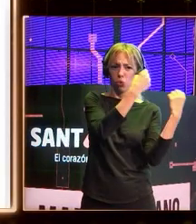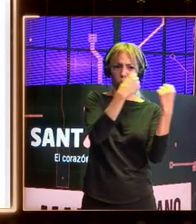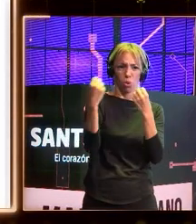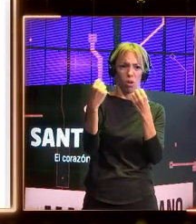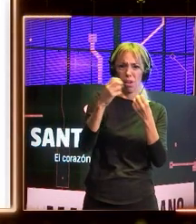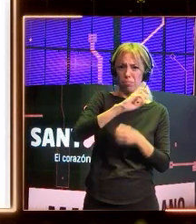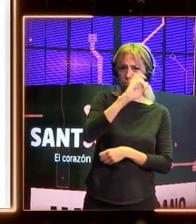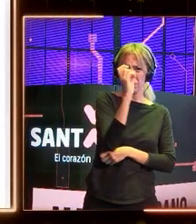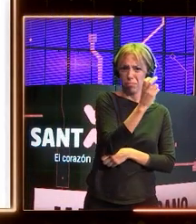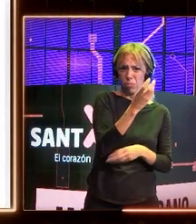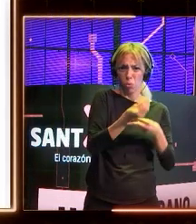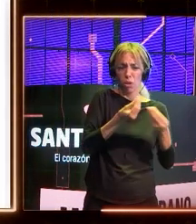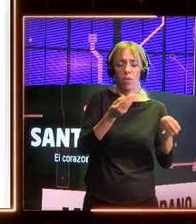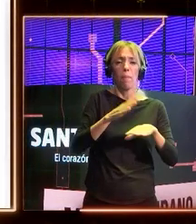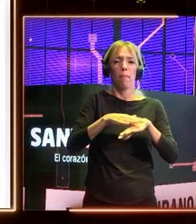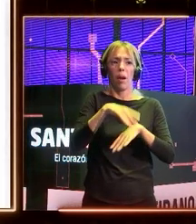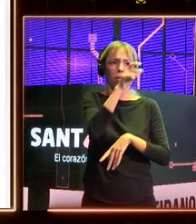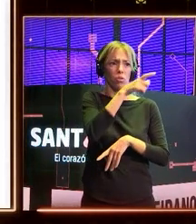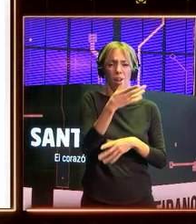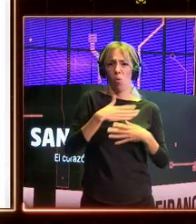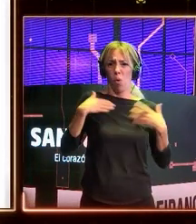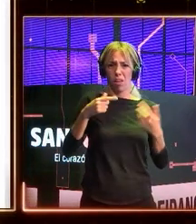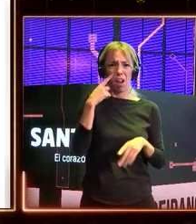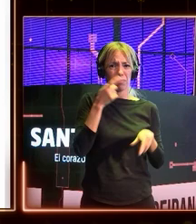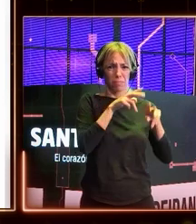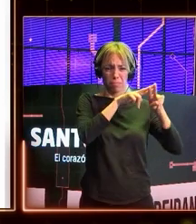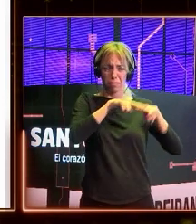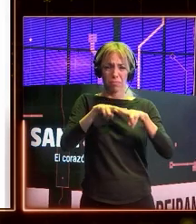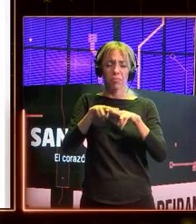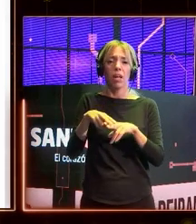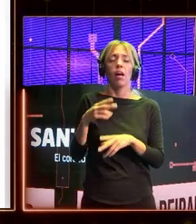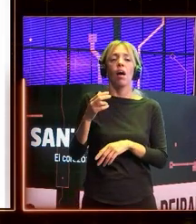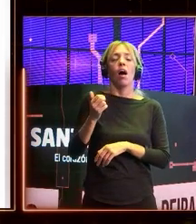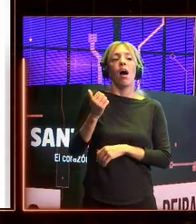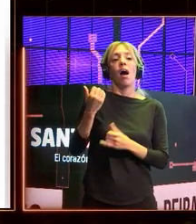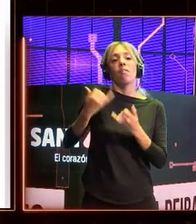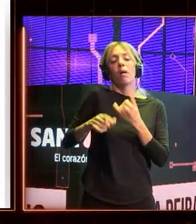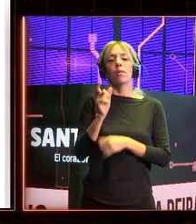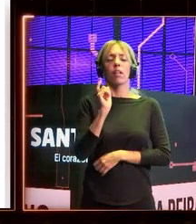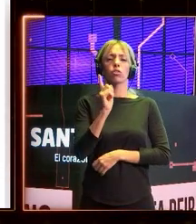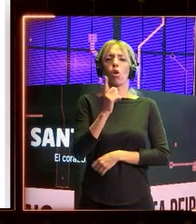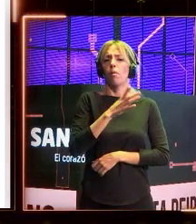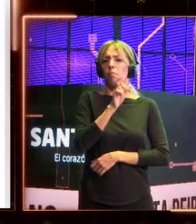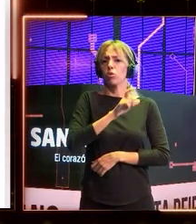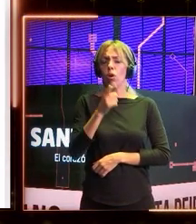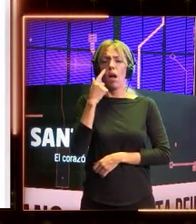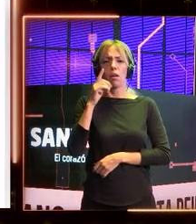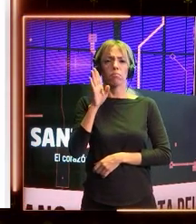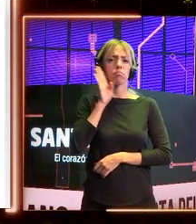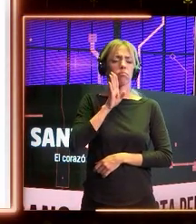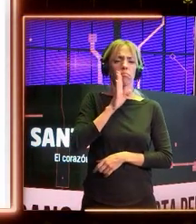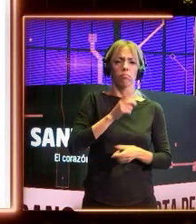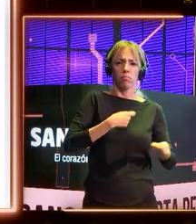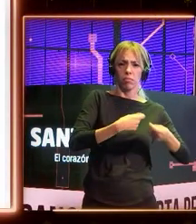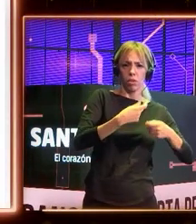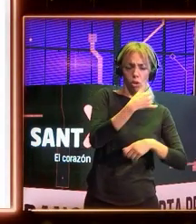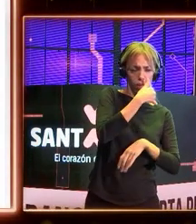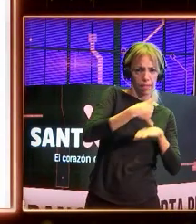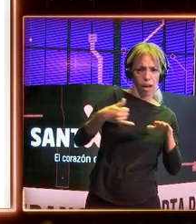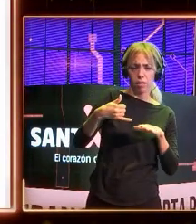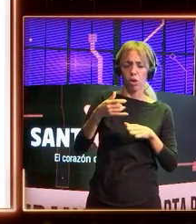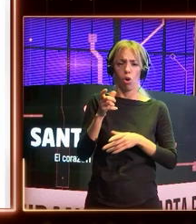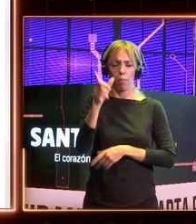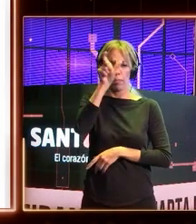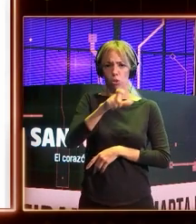para espiar a todo tipo de gente. En principio ellos decían narcotraficantes y terroristas, pero lo que más sabemos que han espiado ha sido